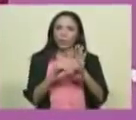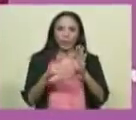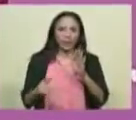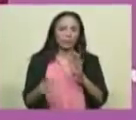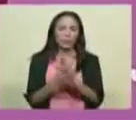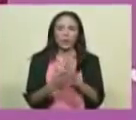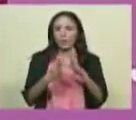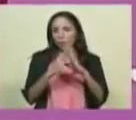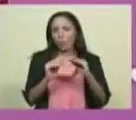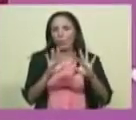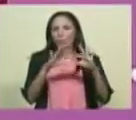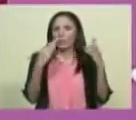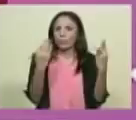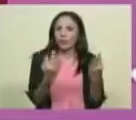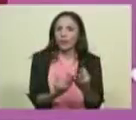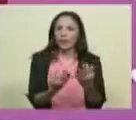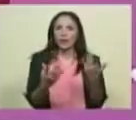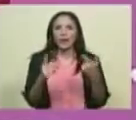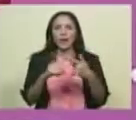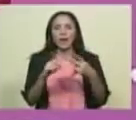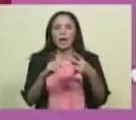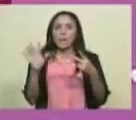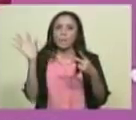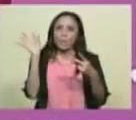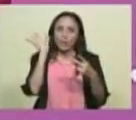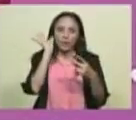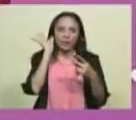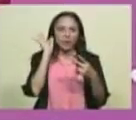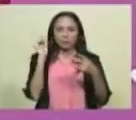familia, en los derechos de la mujer,